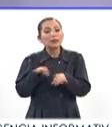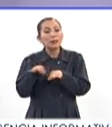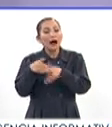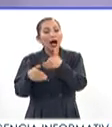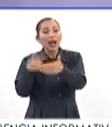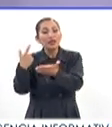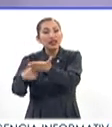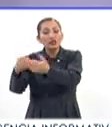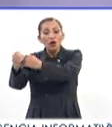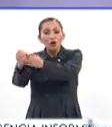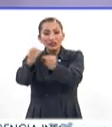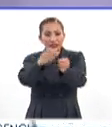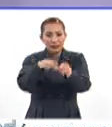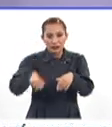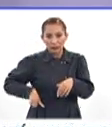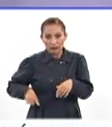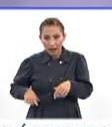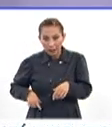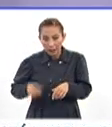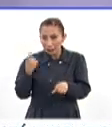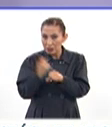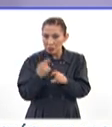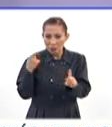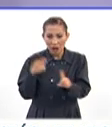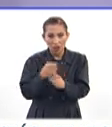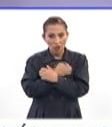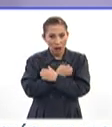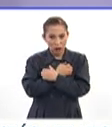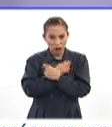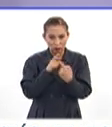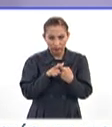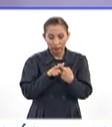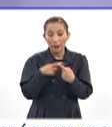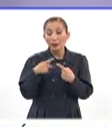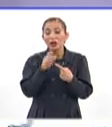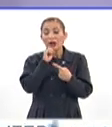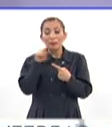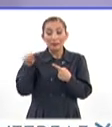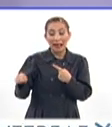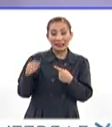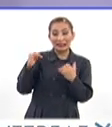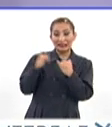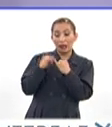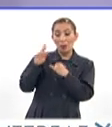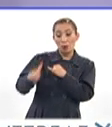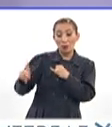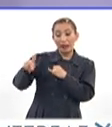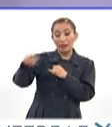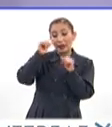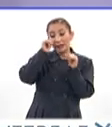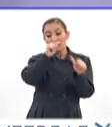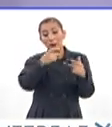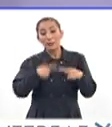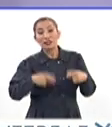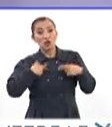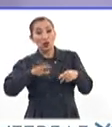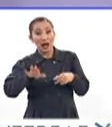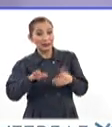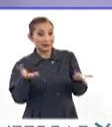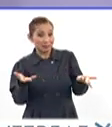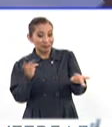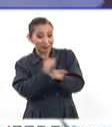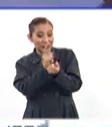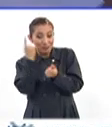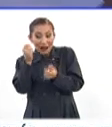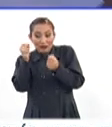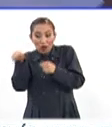de las instituciones, me parece, en primer lugar, educativas, pero también las instituciones públicas de atención a la población